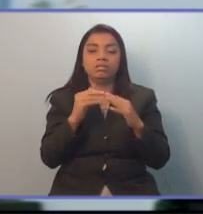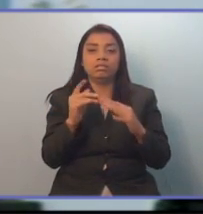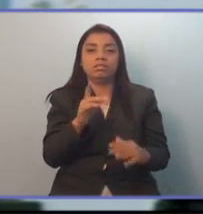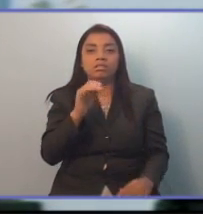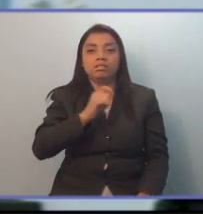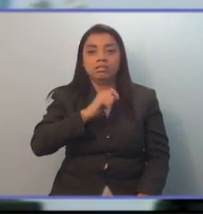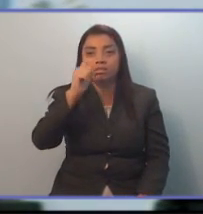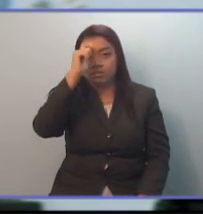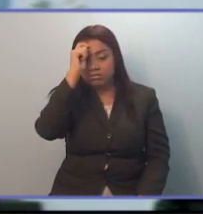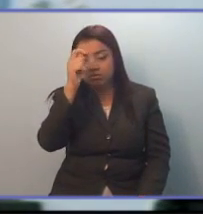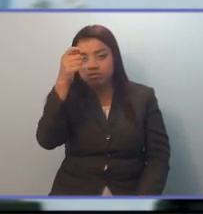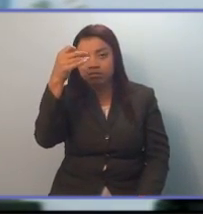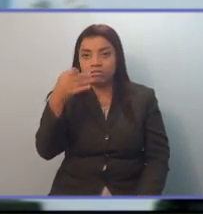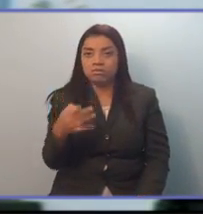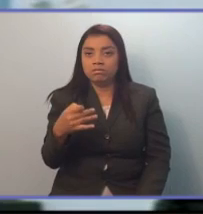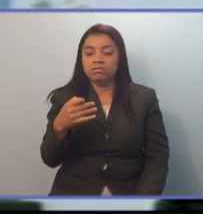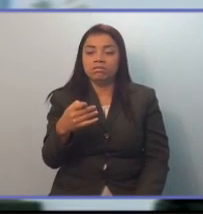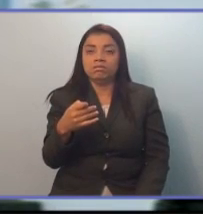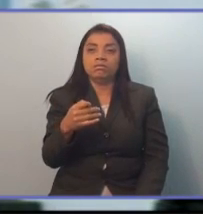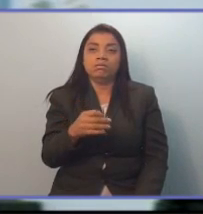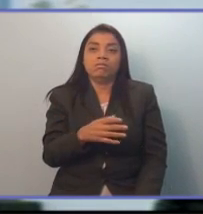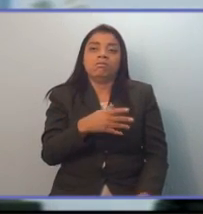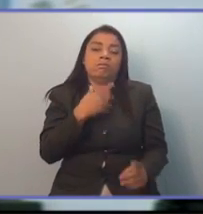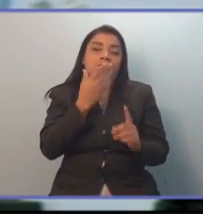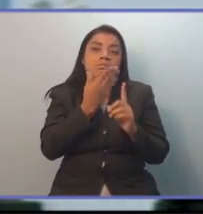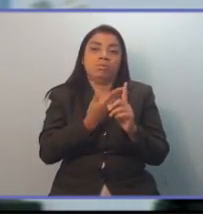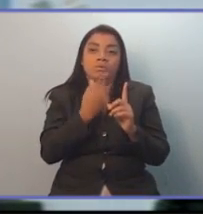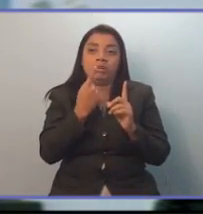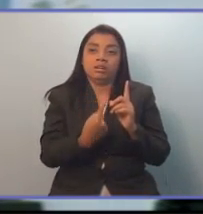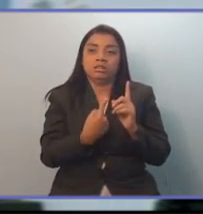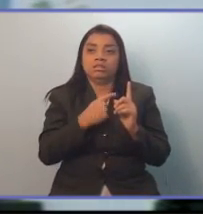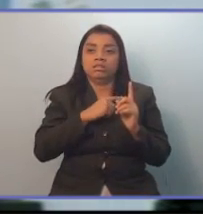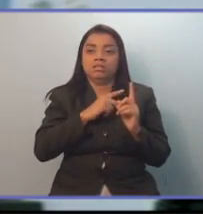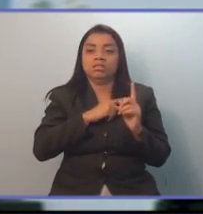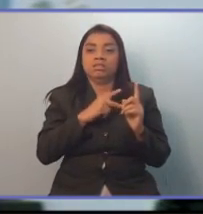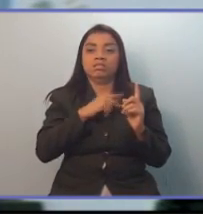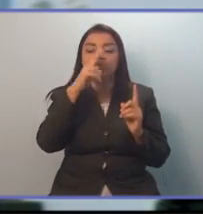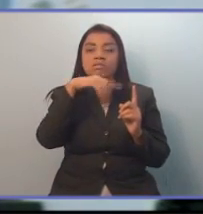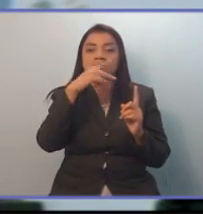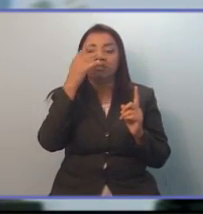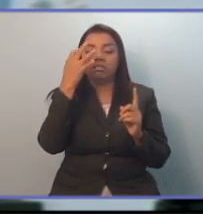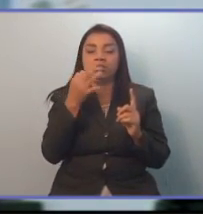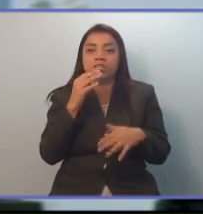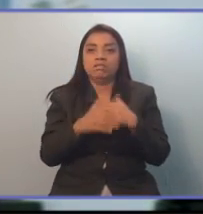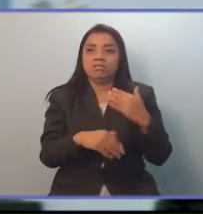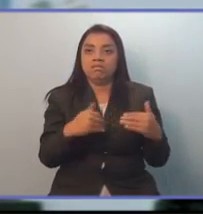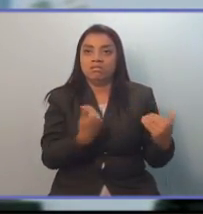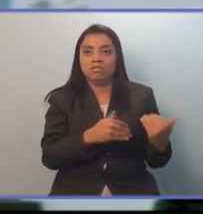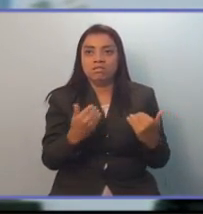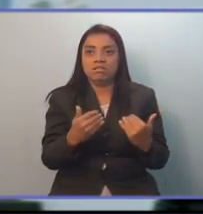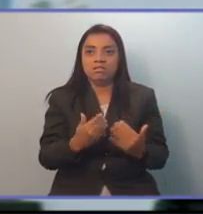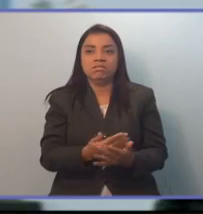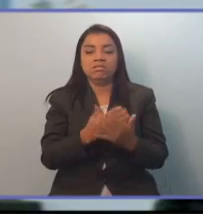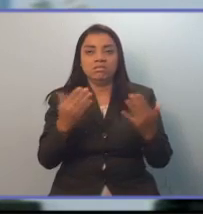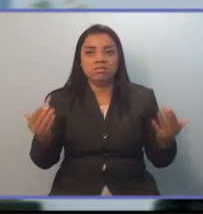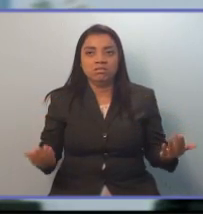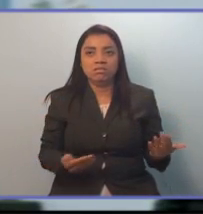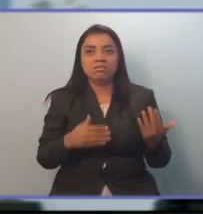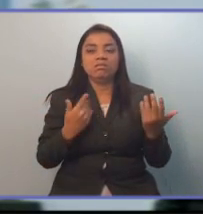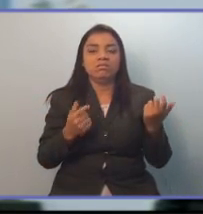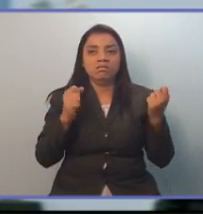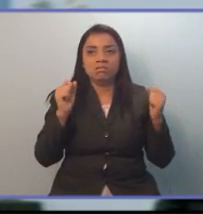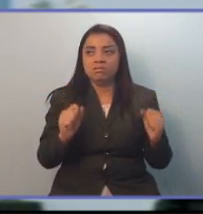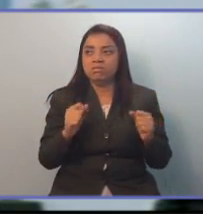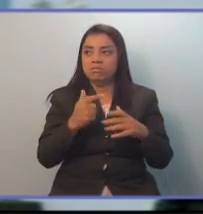por su calidad de persona. Entonces debe estar orientado lo que es la lucha contra